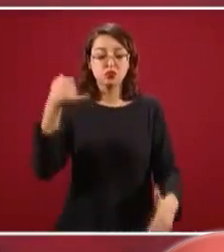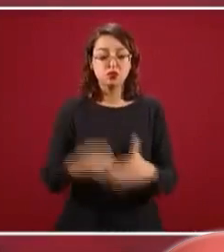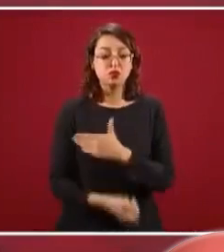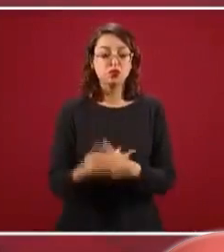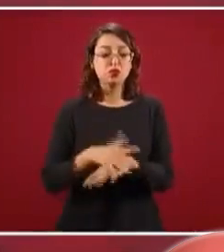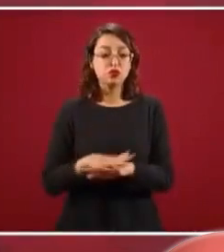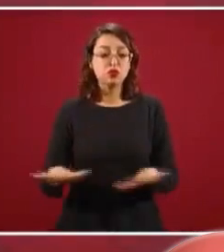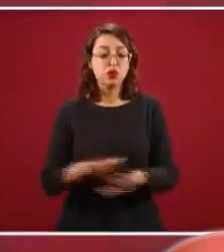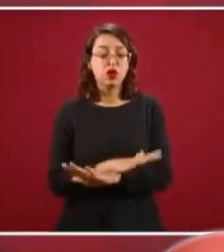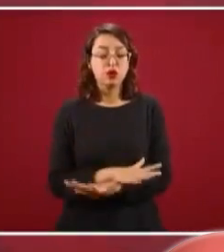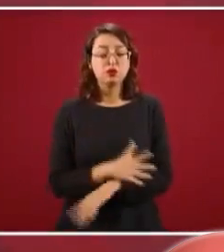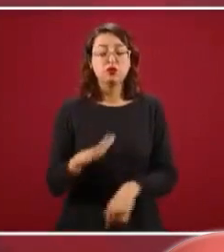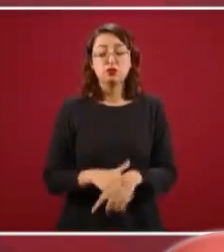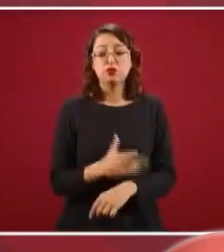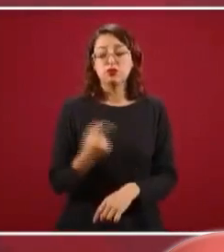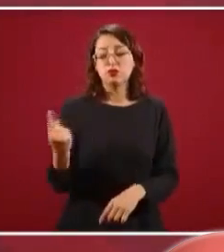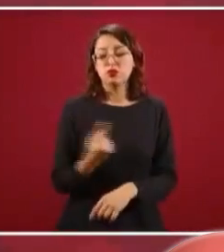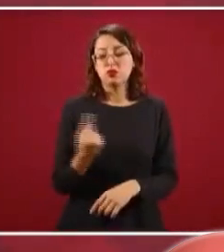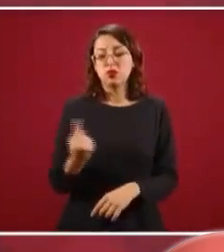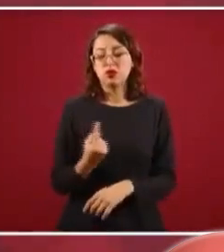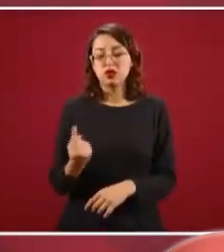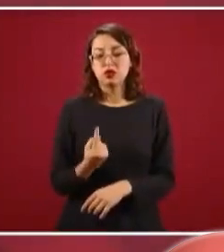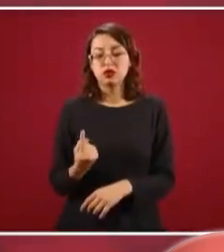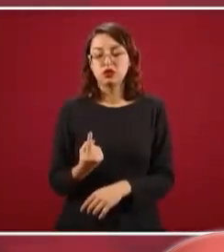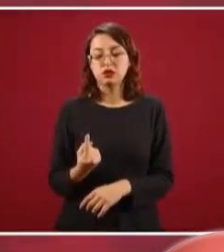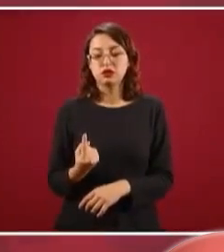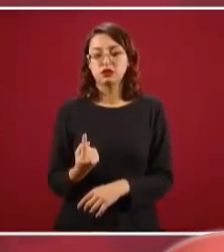porque no hay